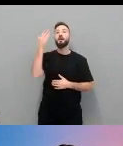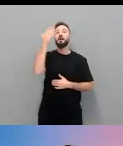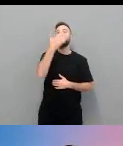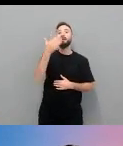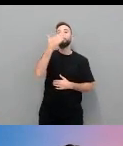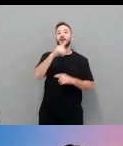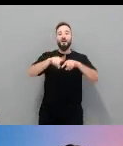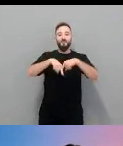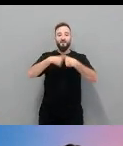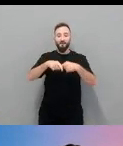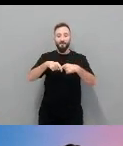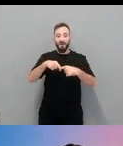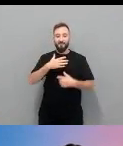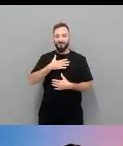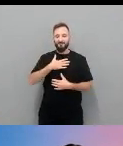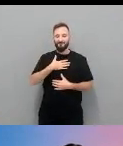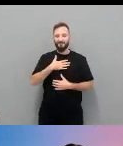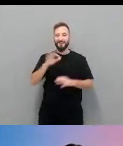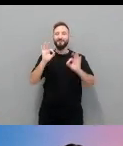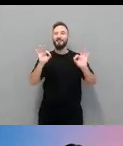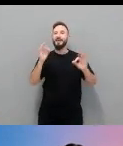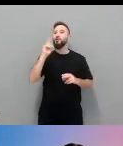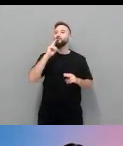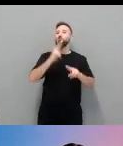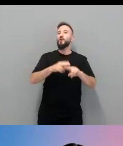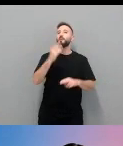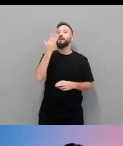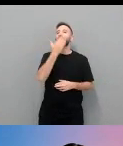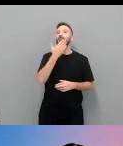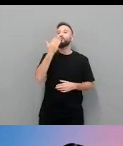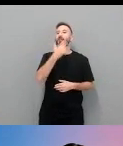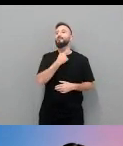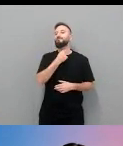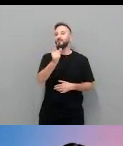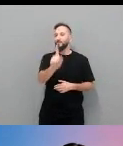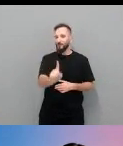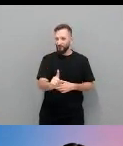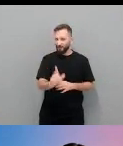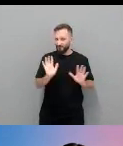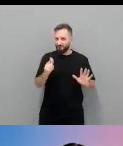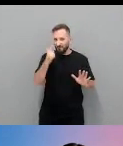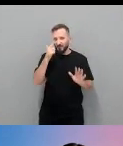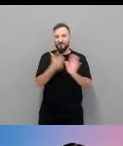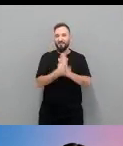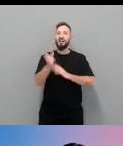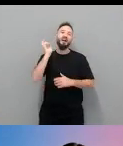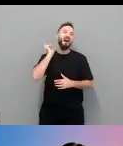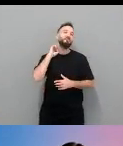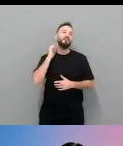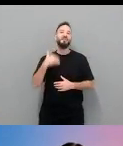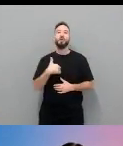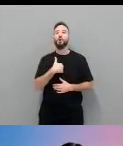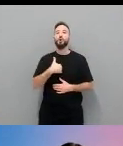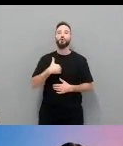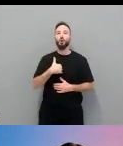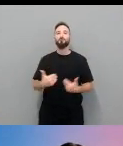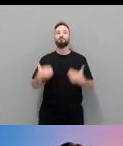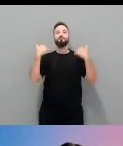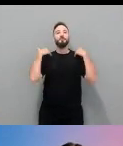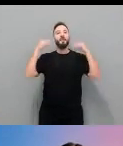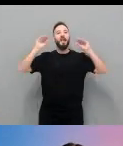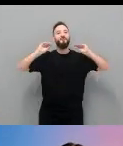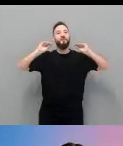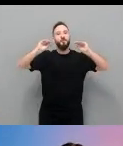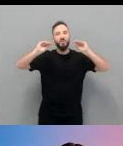no me gustan el nombre de escuelas, simplemente decir que ASPACE tiene ese papel importante que es dotar de formación, de